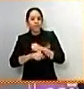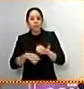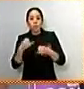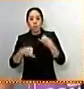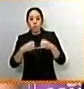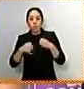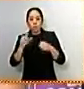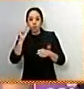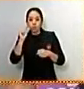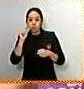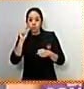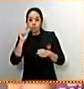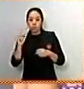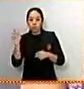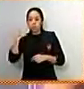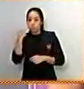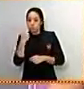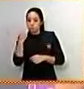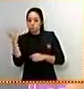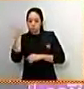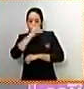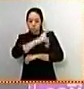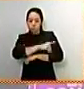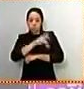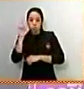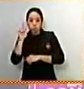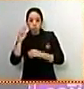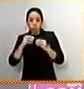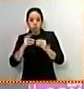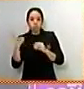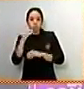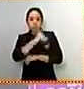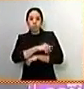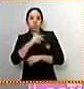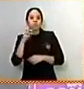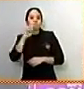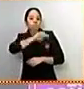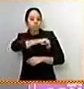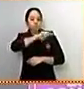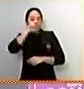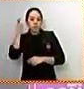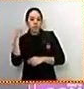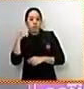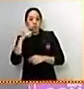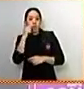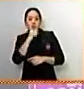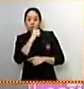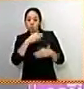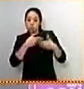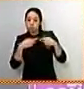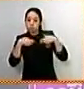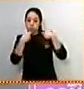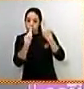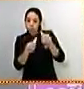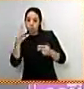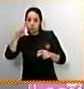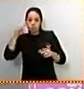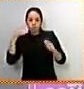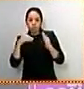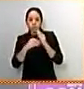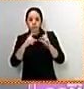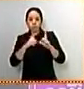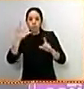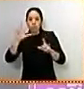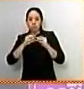Jugadores, faltan 2 días para Navidad y es por eso que Loto regala 100.000 lempiras pegándole a tus 3 números favoritos. Así que mucha suerte, jugadores,